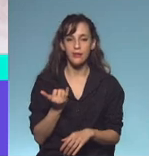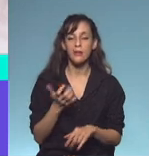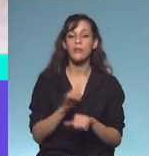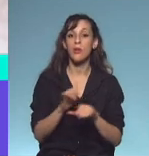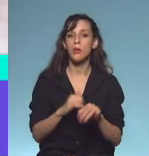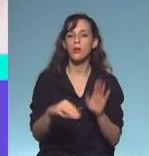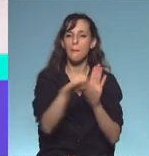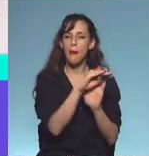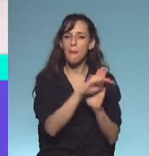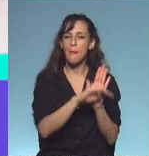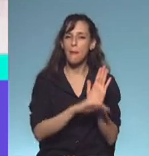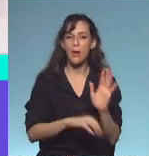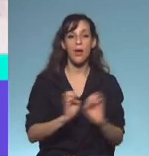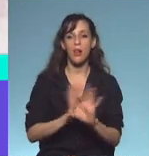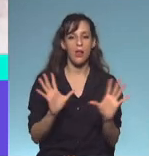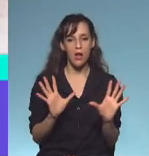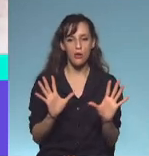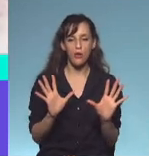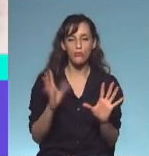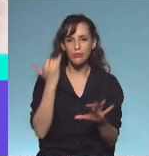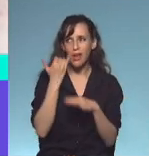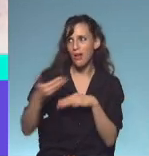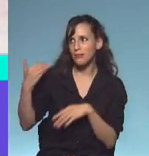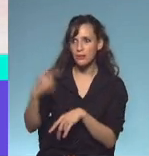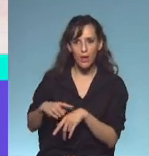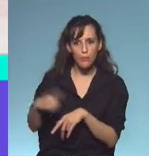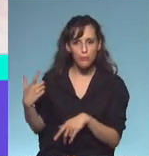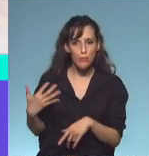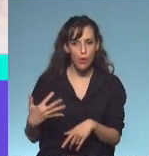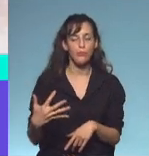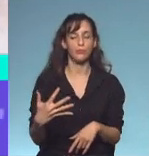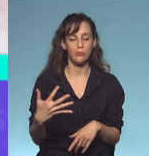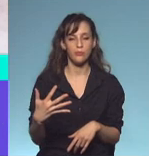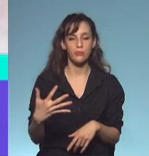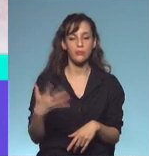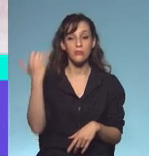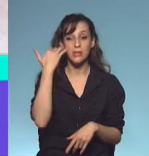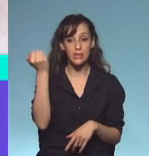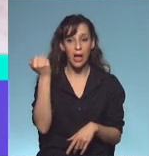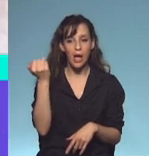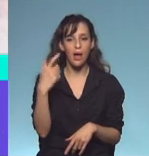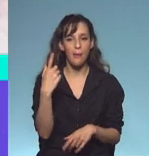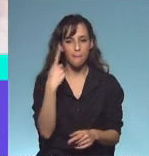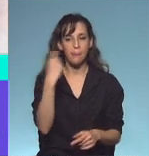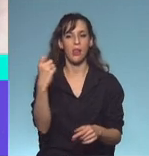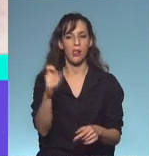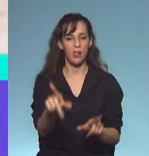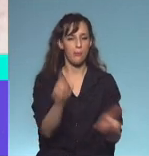que venimos trabajando ya desde hace tiempo, donde tenemos exteriorizada parte de esa